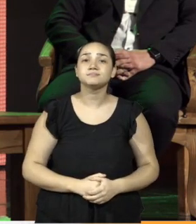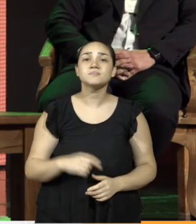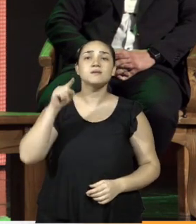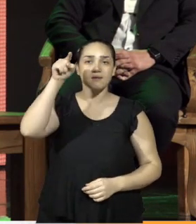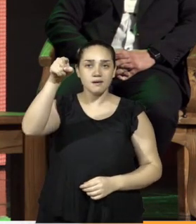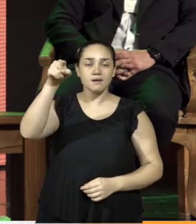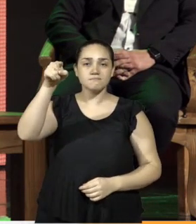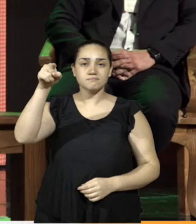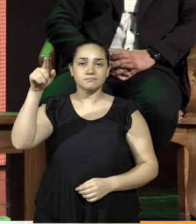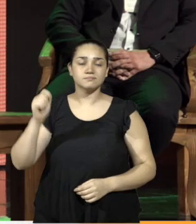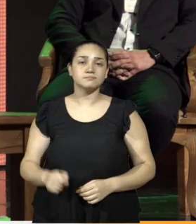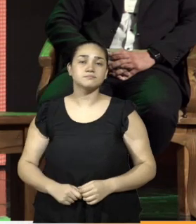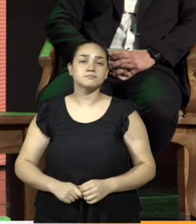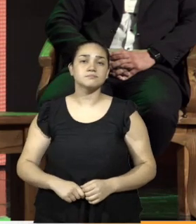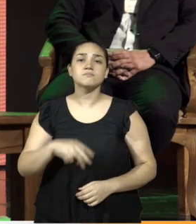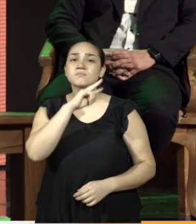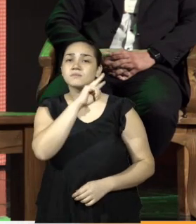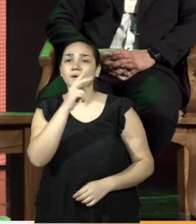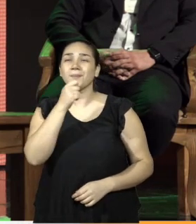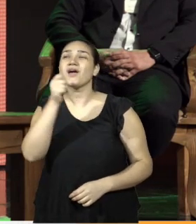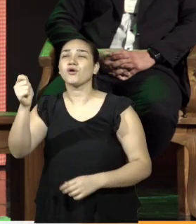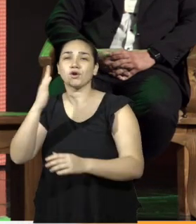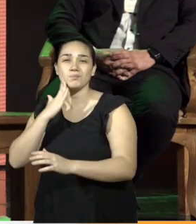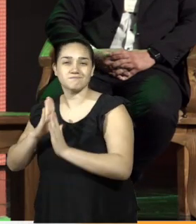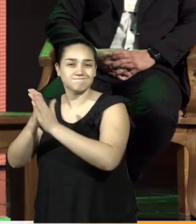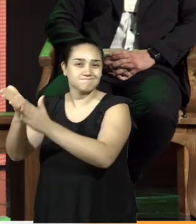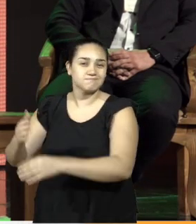Allá hay una chica, si le pueden llevar el micrófono.